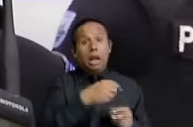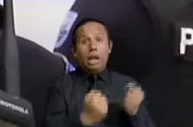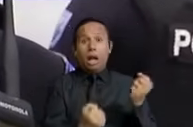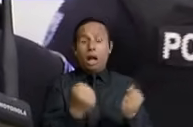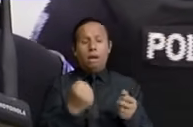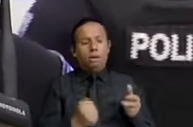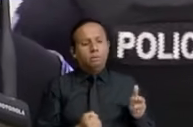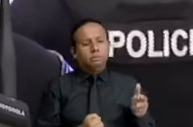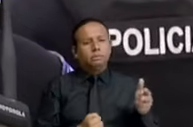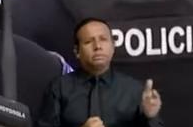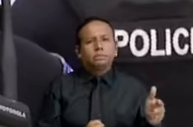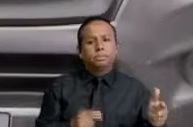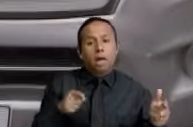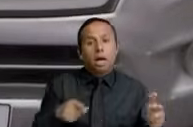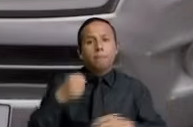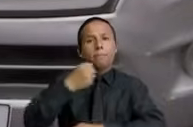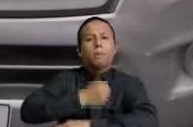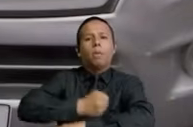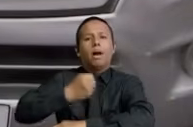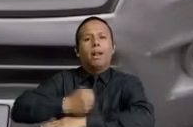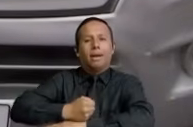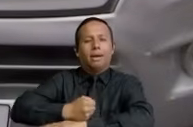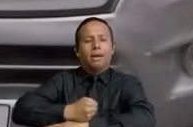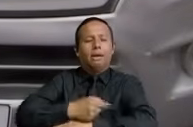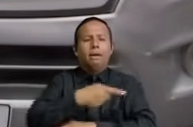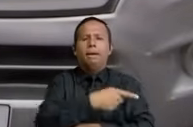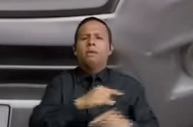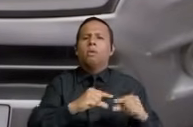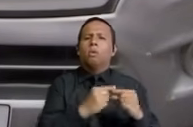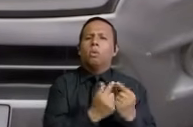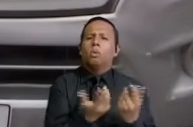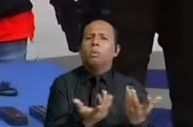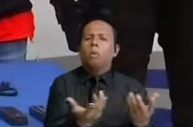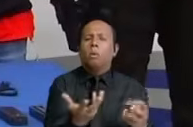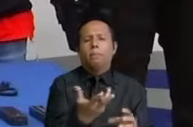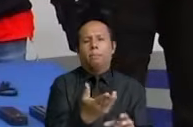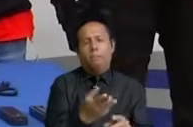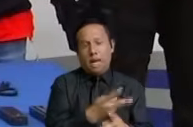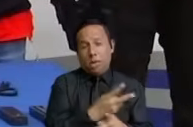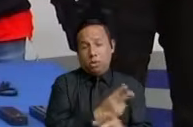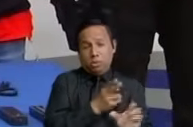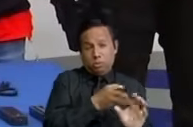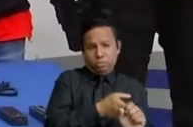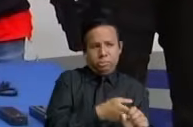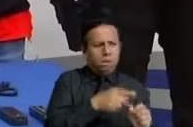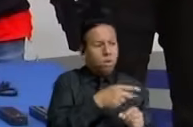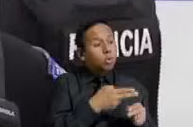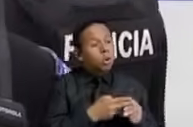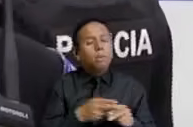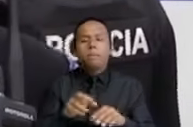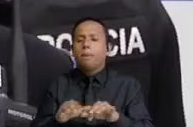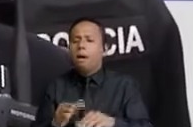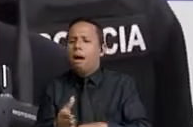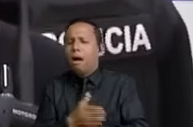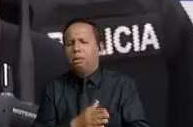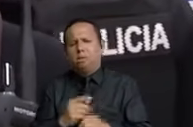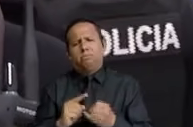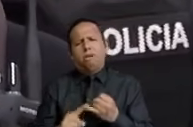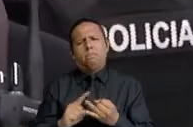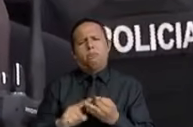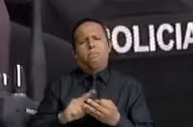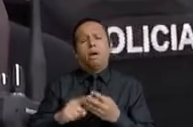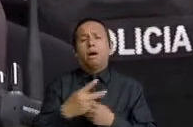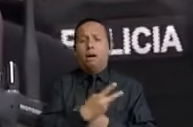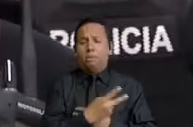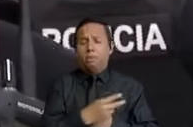en frente al terminal pascuales Son miembros de una banda delictiva y tienen más antecedentes penales poseen antecedentes los dos